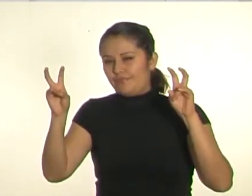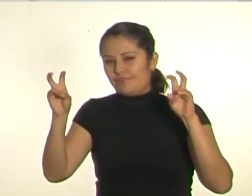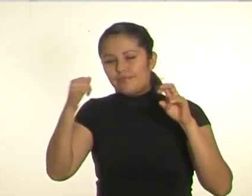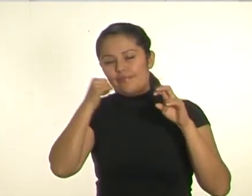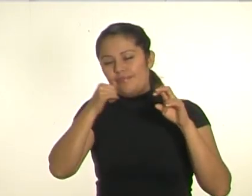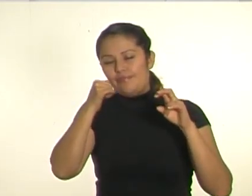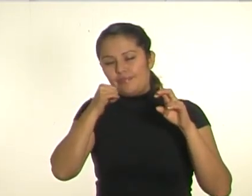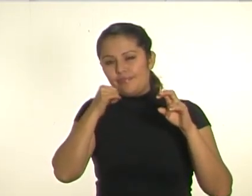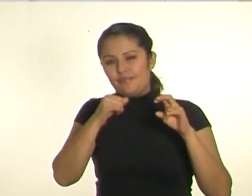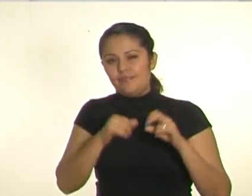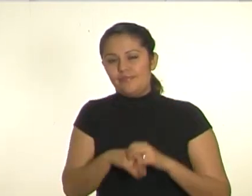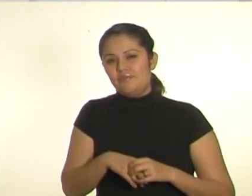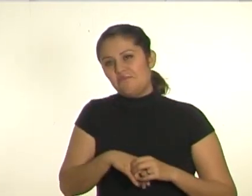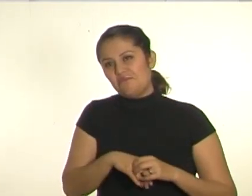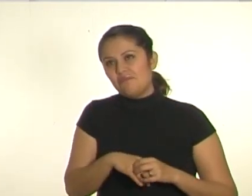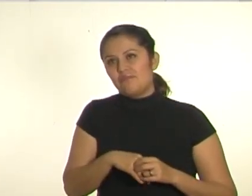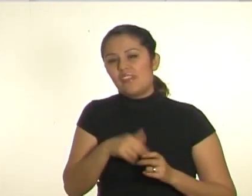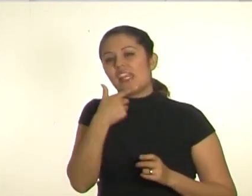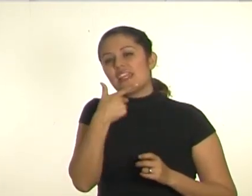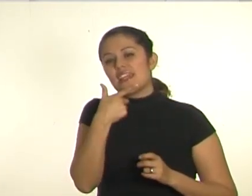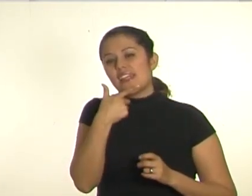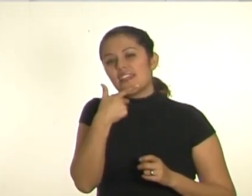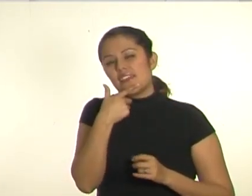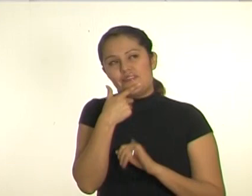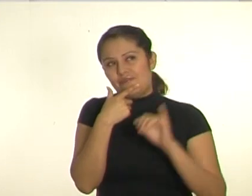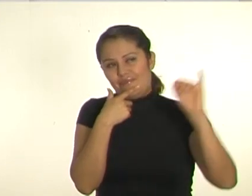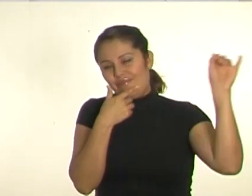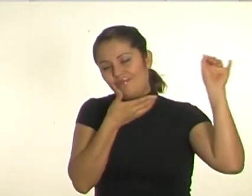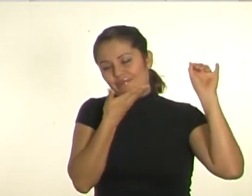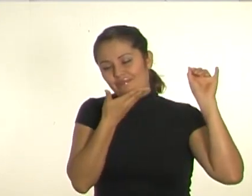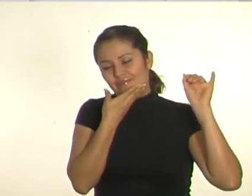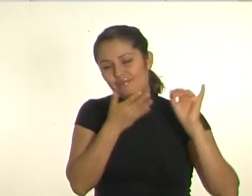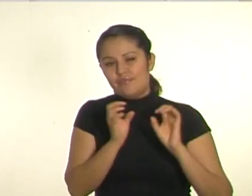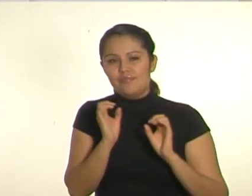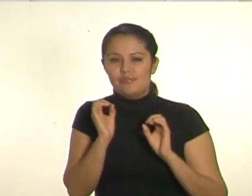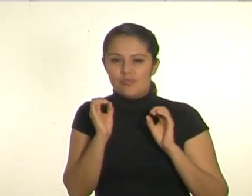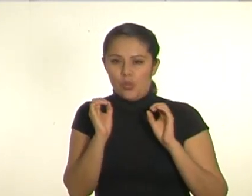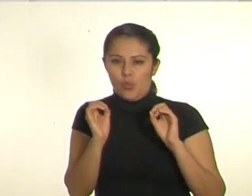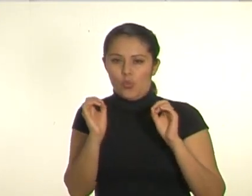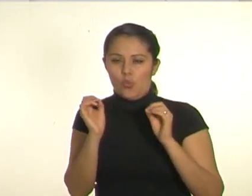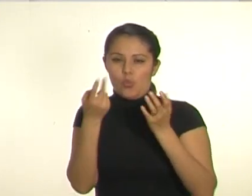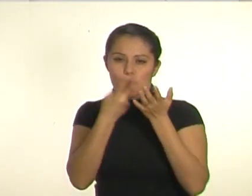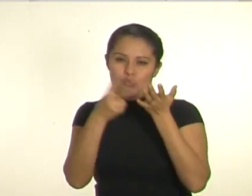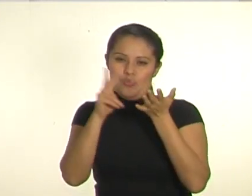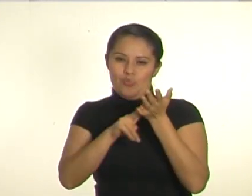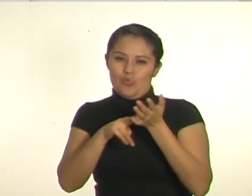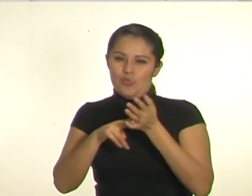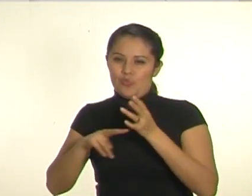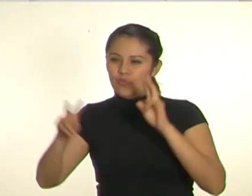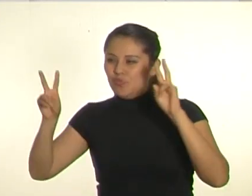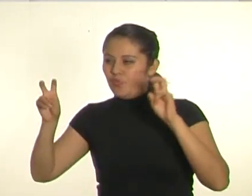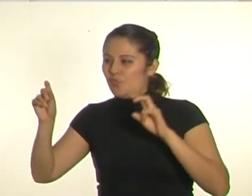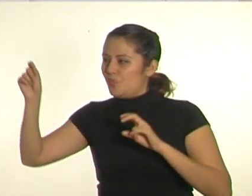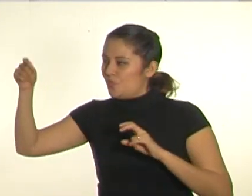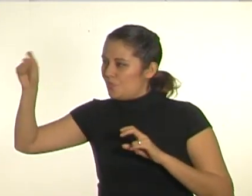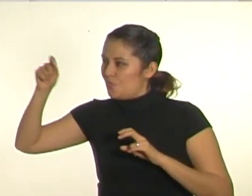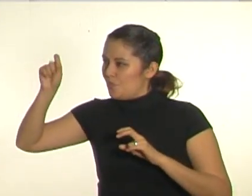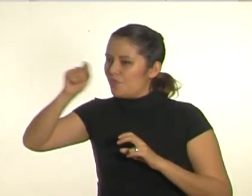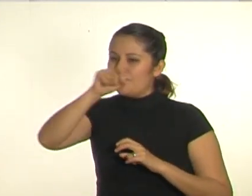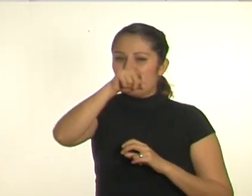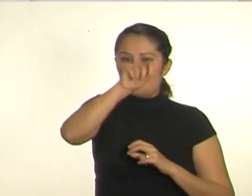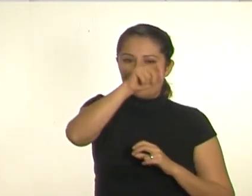podemos llamar inglesas o dobles, que son estas que tenemos acá. Las